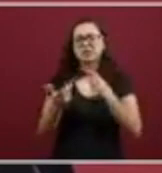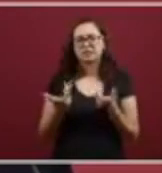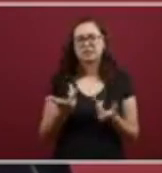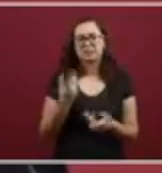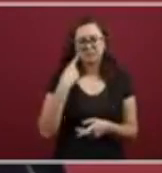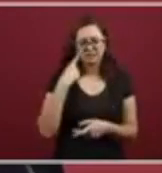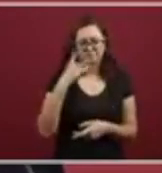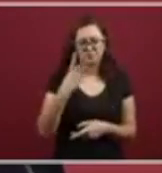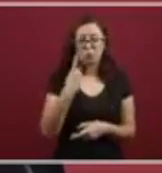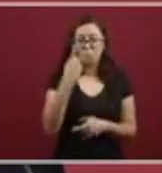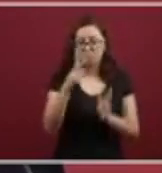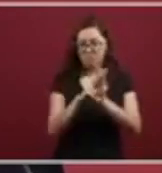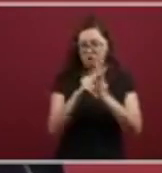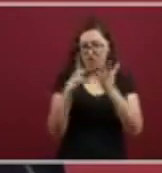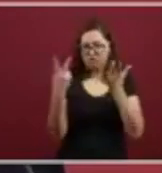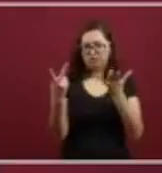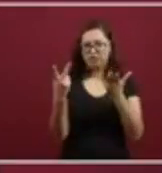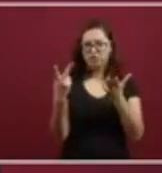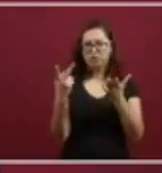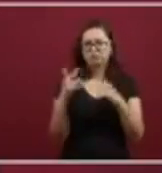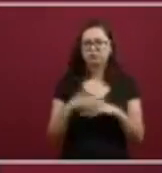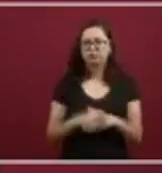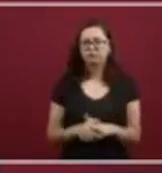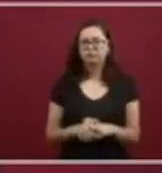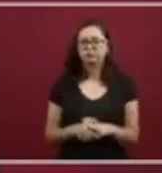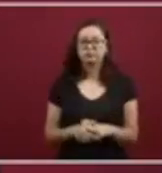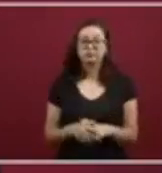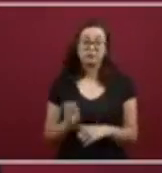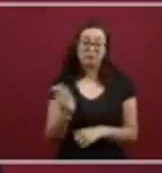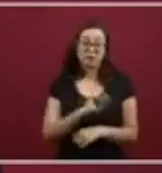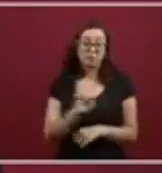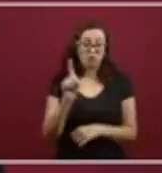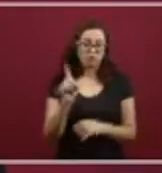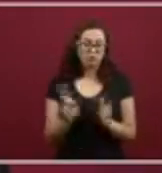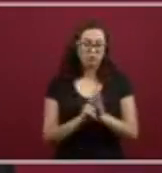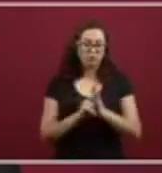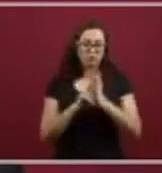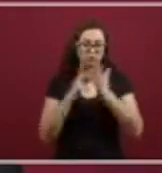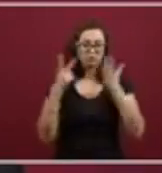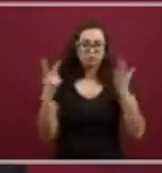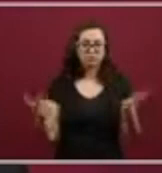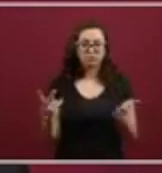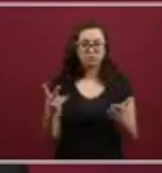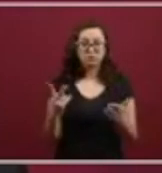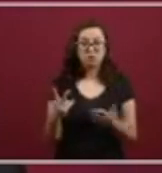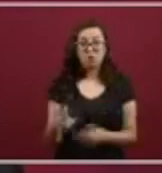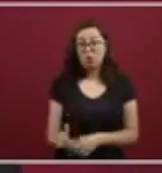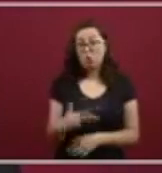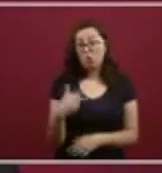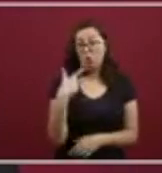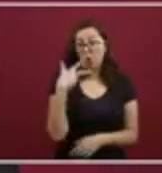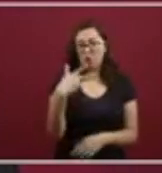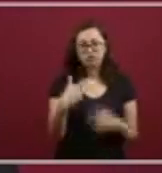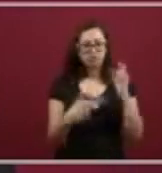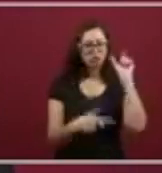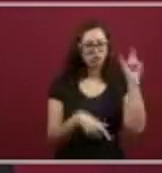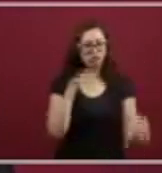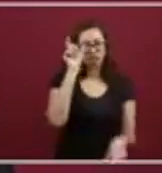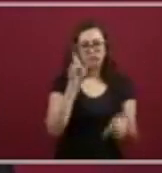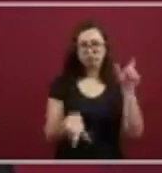periódico muy famoso, en 8 columnas